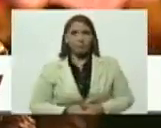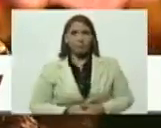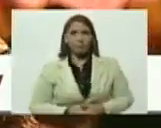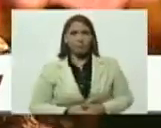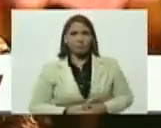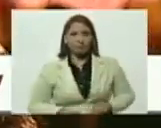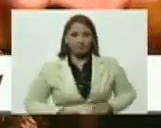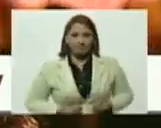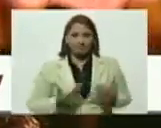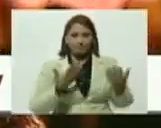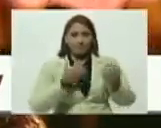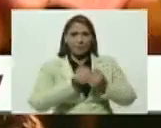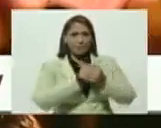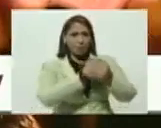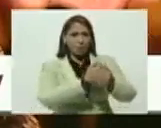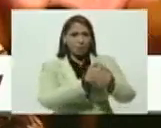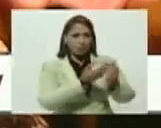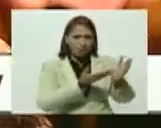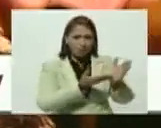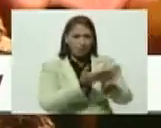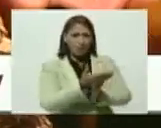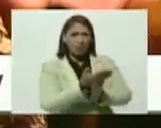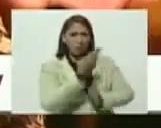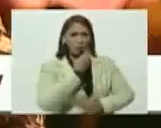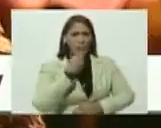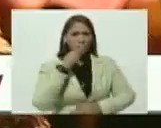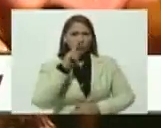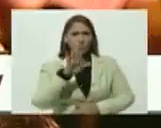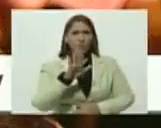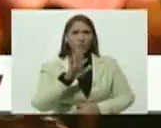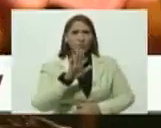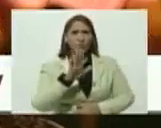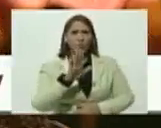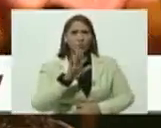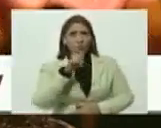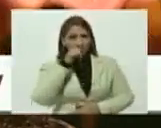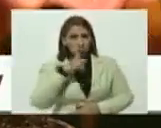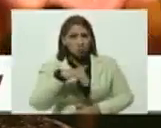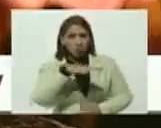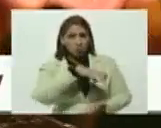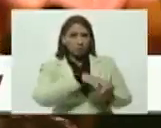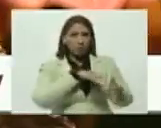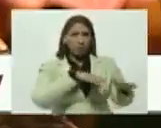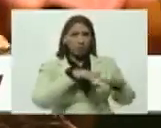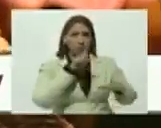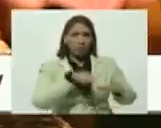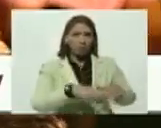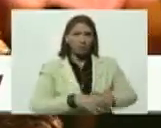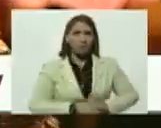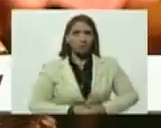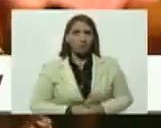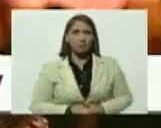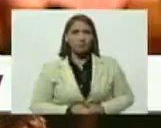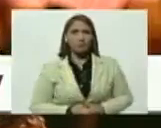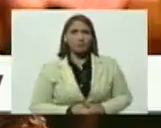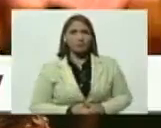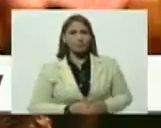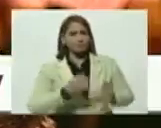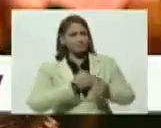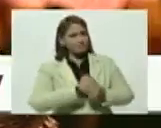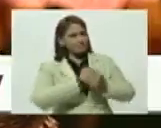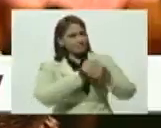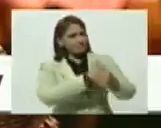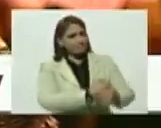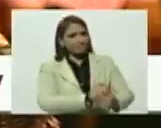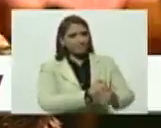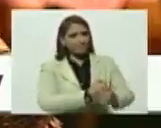el amor, la lealtad y el compromiso del pueblo heroico de Tinaquillo y del pueblo heroico de Cojedes, que lo quiere, que lo